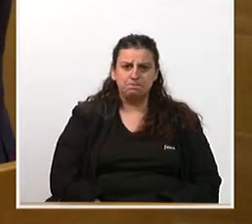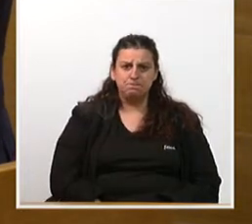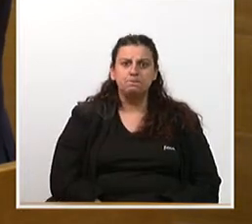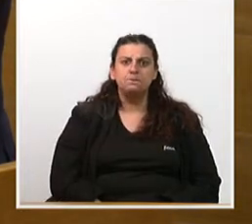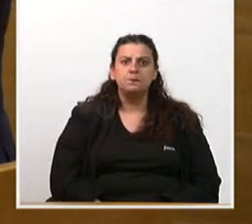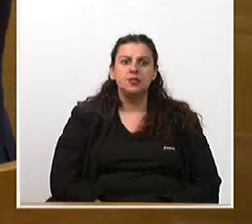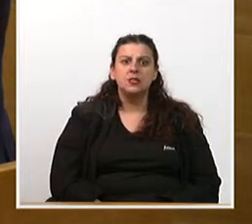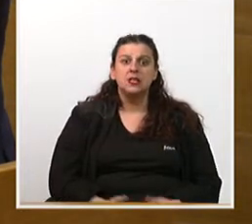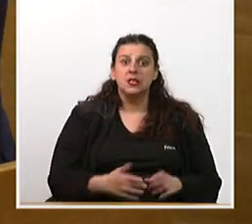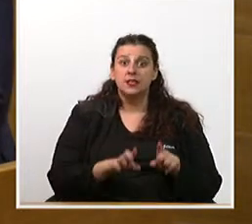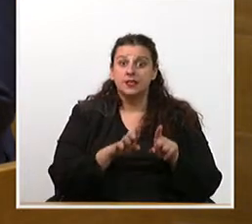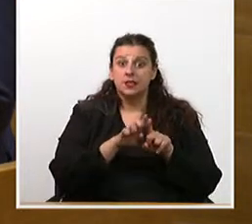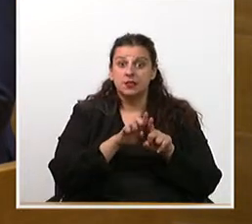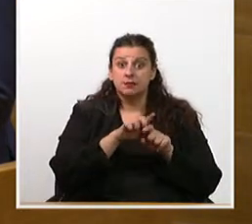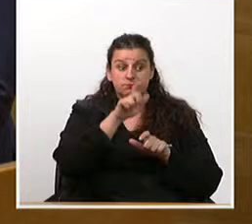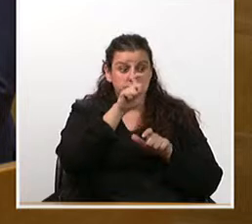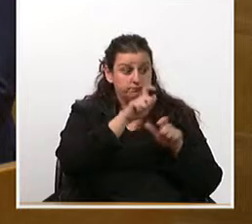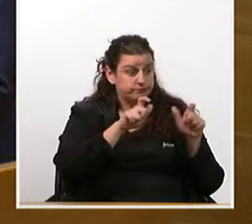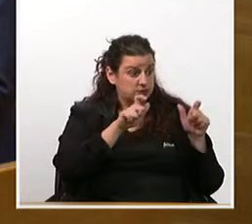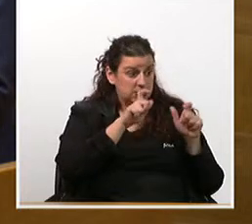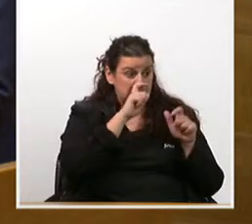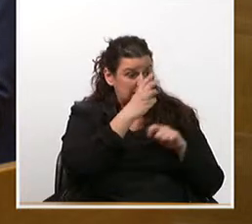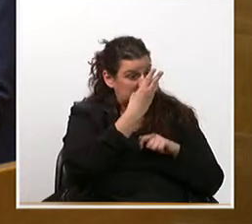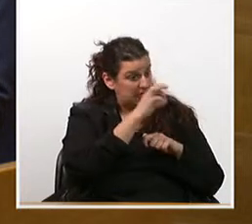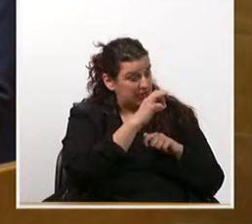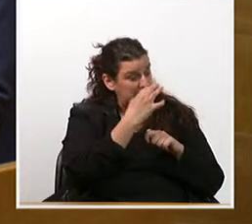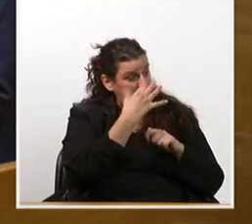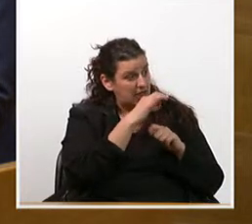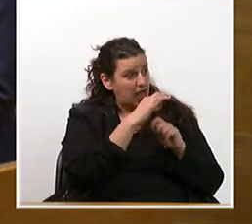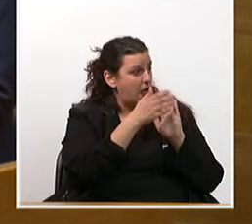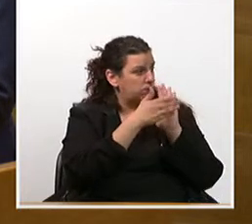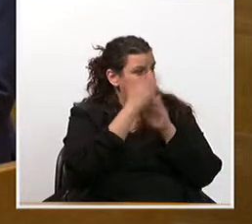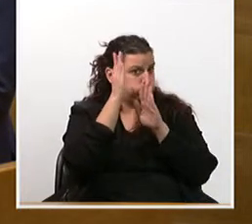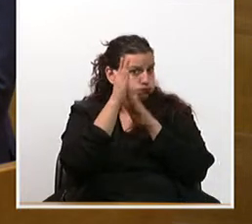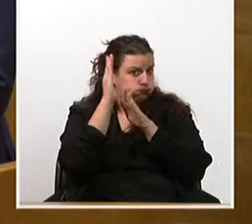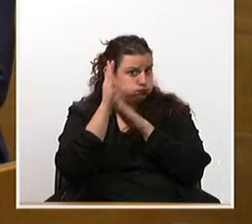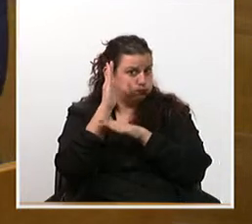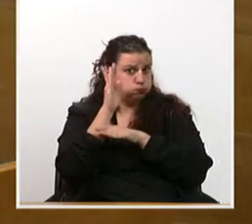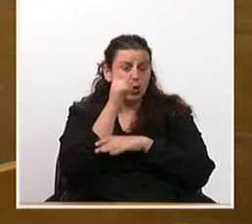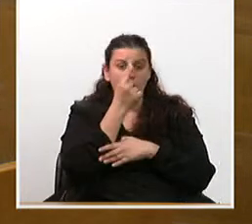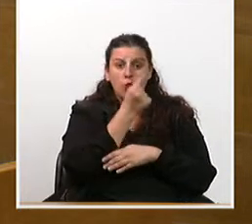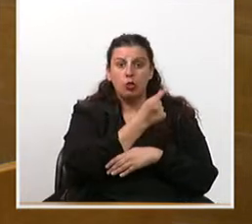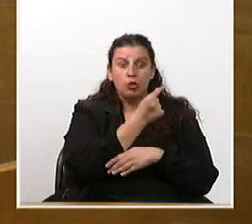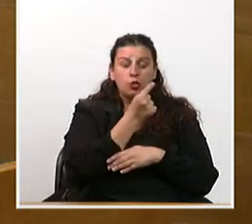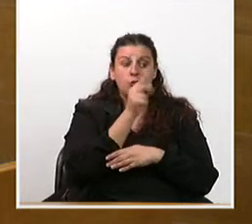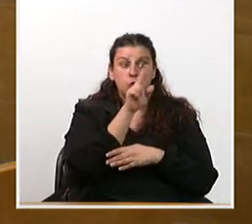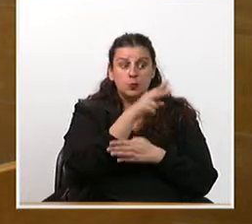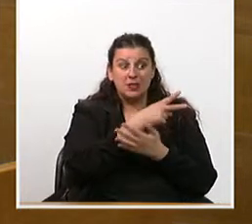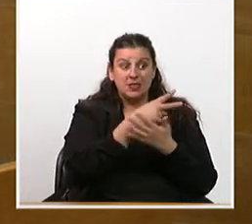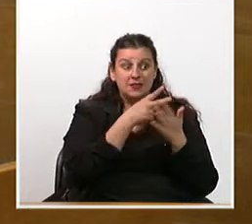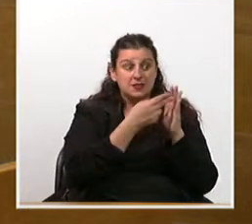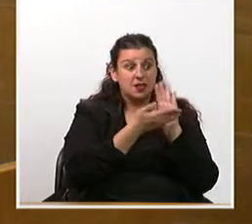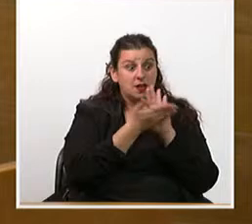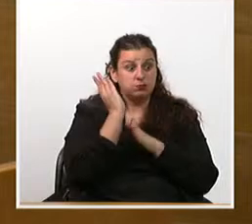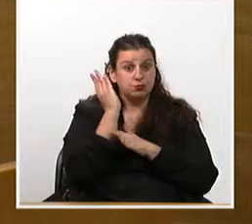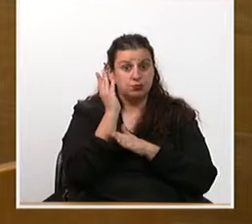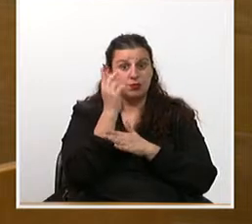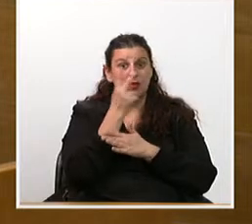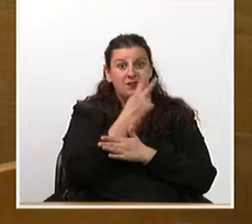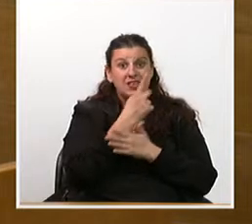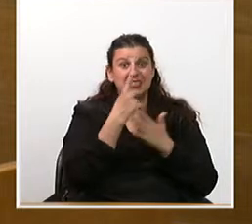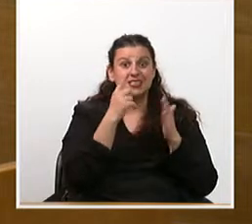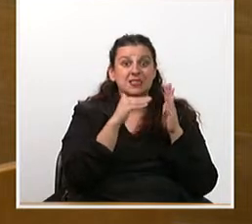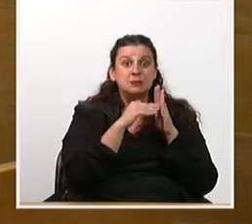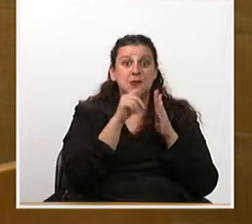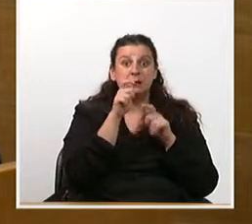produciendo una fuga constante de trent añeros en total desde 2017 han salido 26000 personas de entre 30 y 40